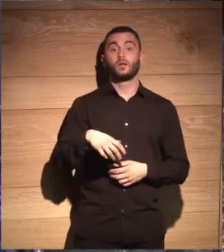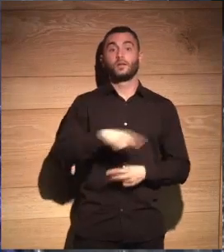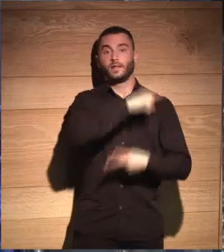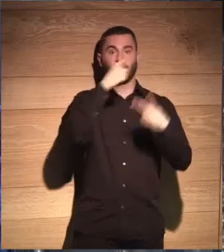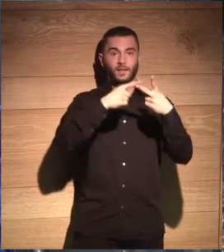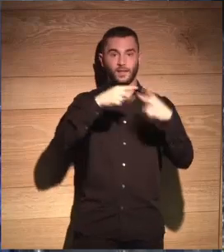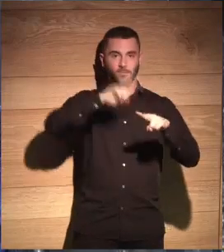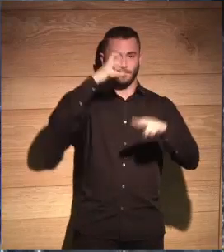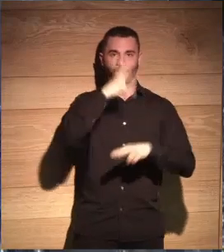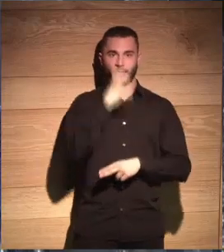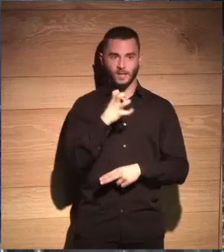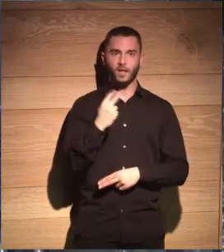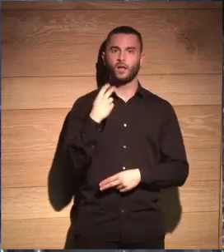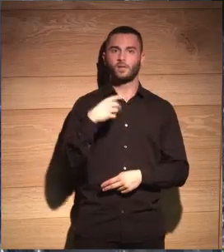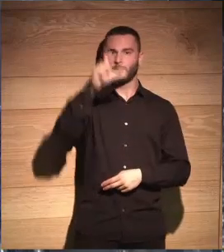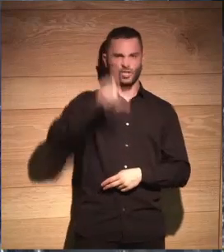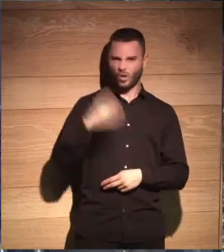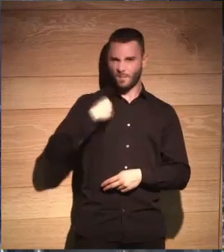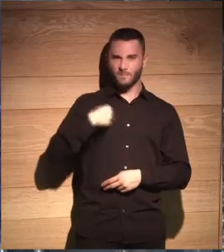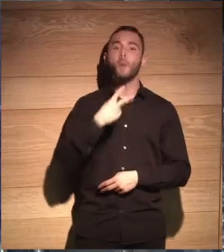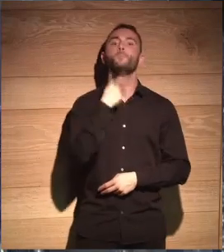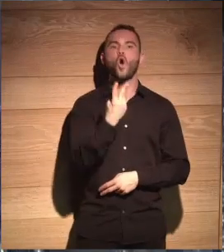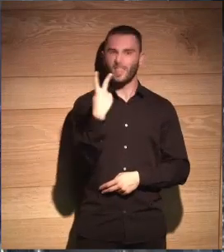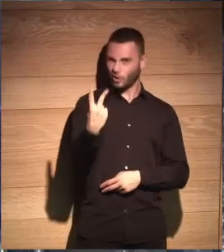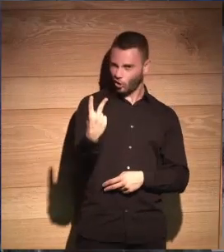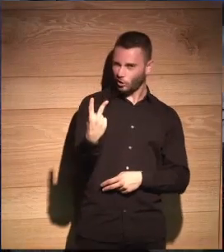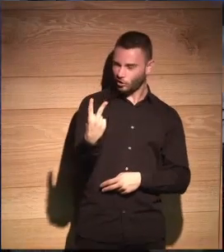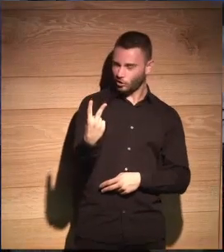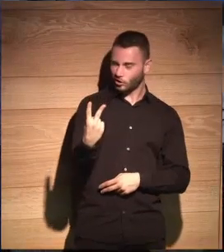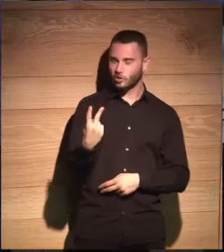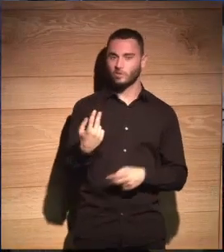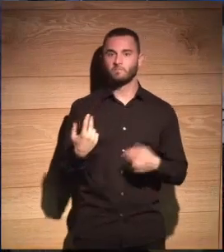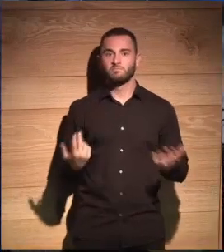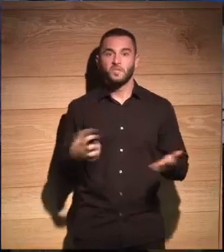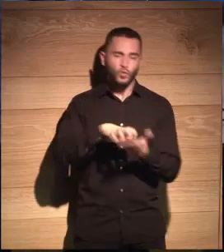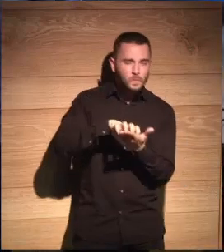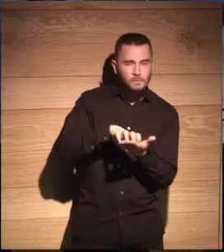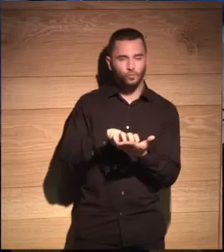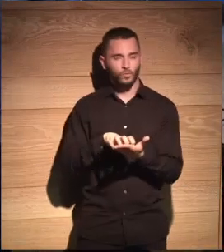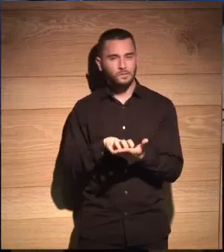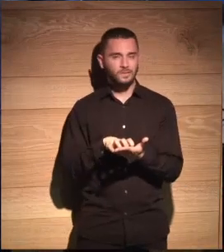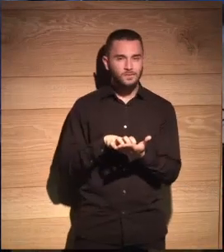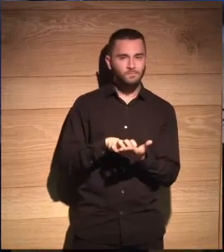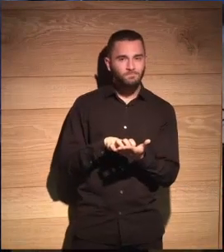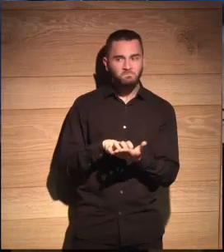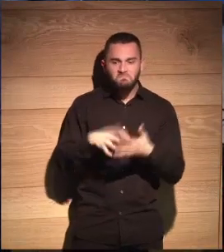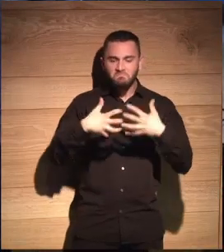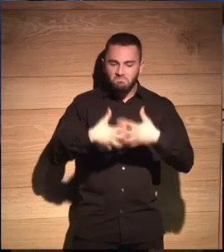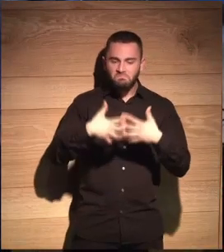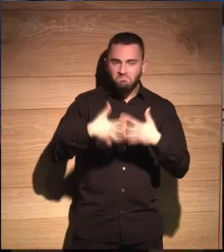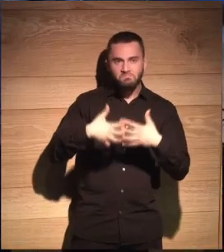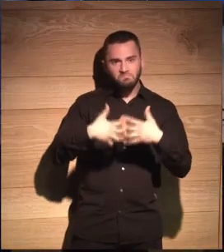daban las dos opciones. Y dices, joder, es que... Parece pues, otra persona. No, pero que dudas. Y dices, pues es que me